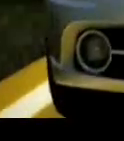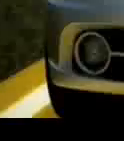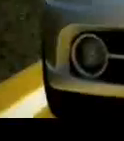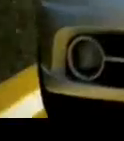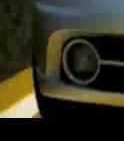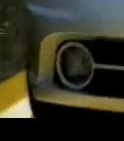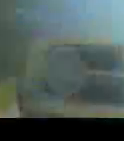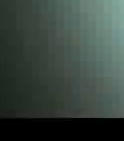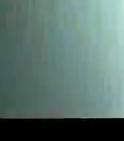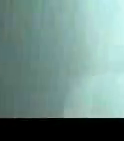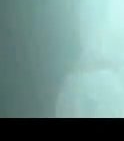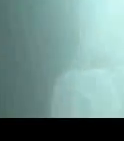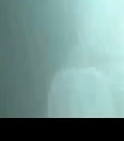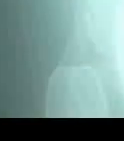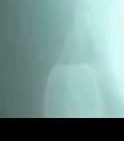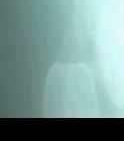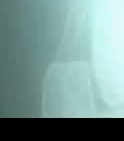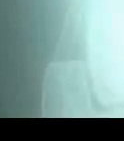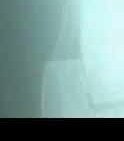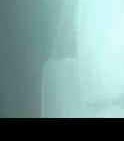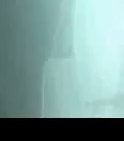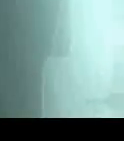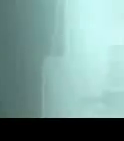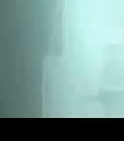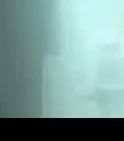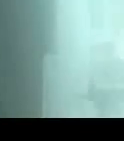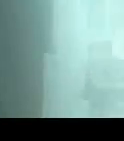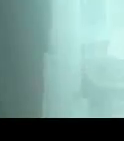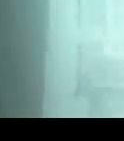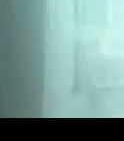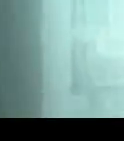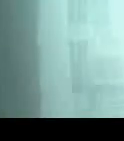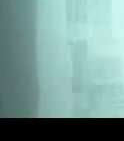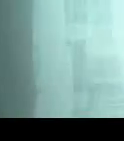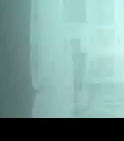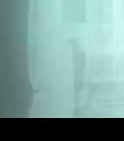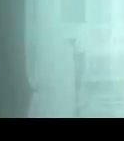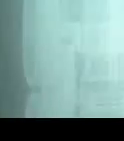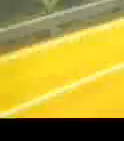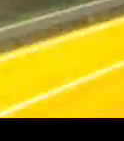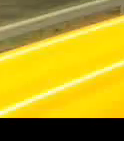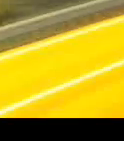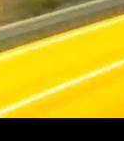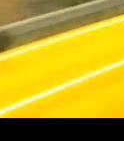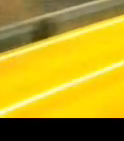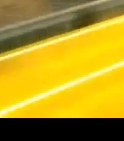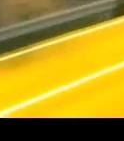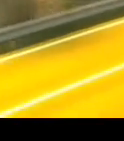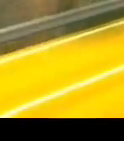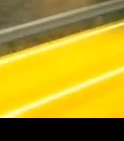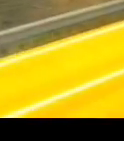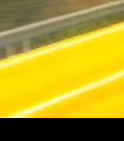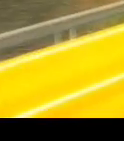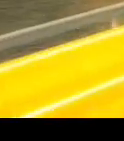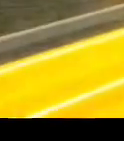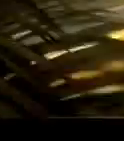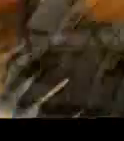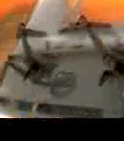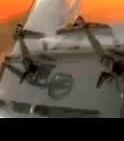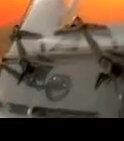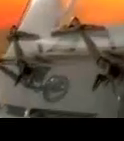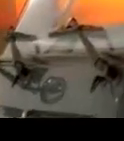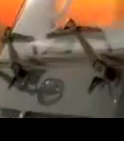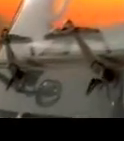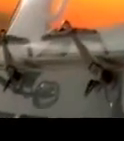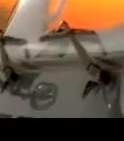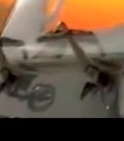sigas cuidando ese motor que llevas dentro. Que te impulsa a avanzar y llegar más allá de tus